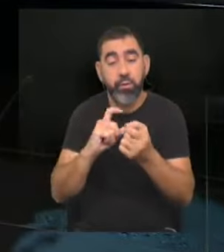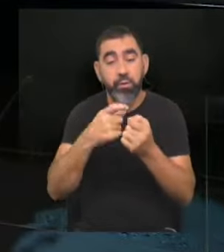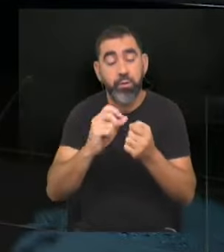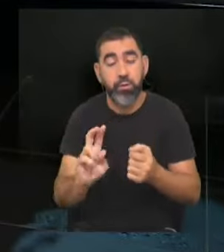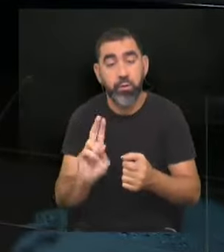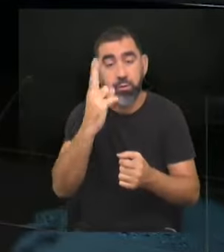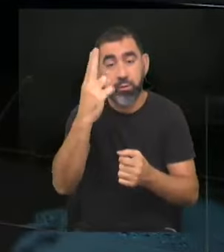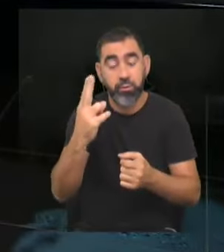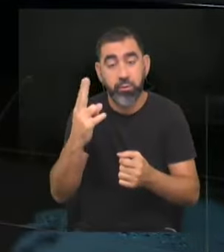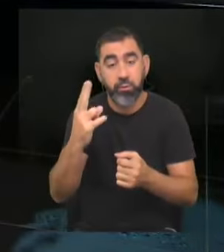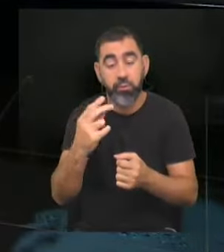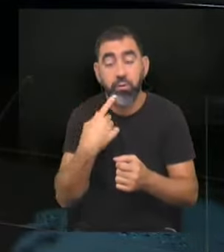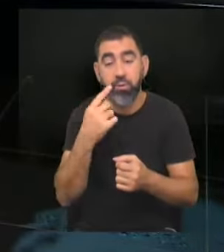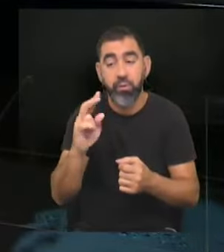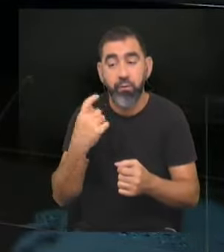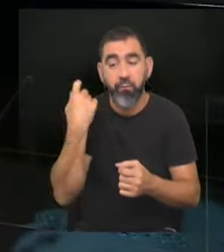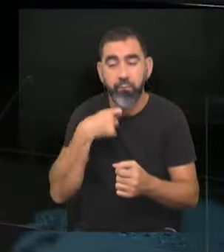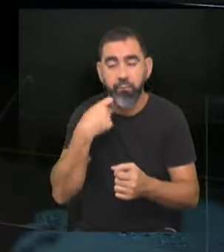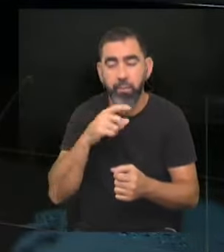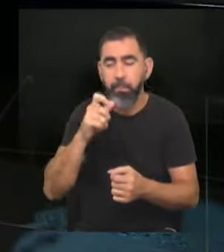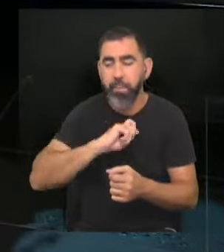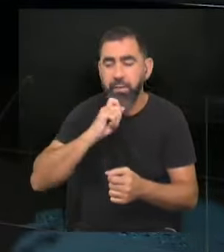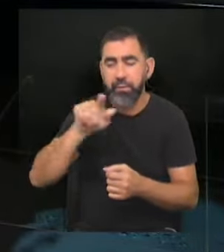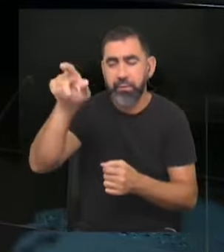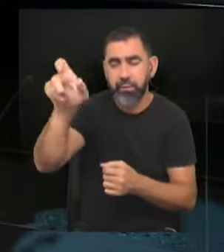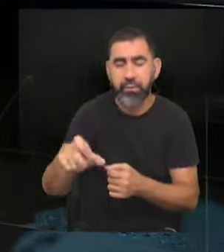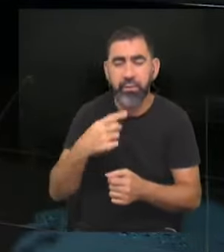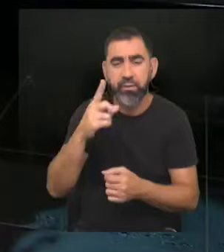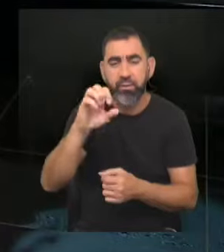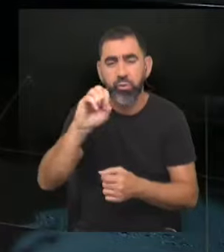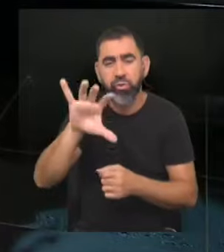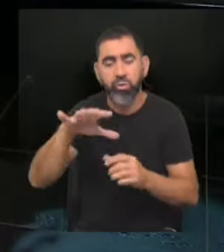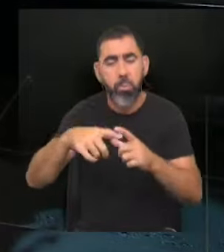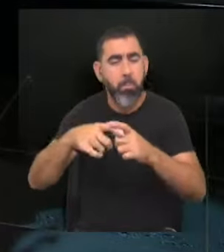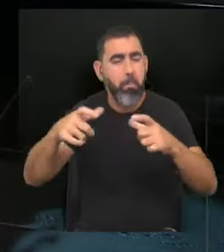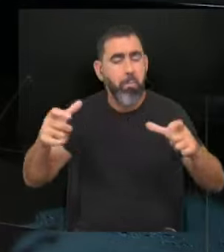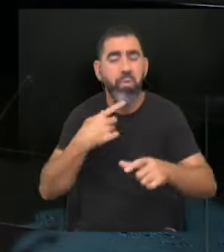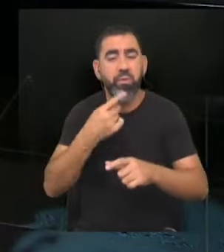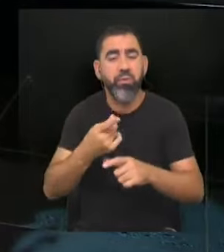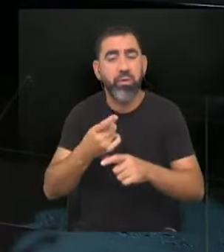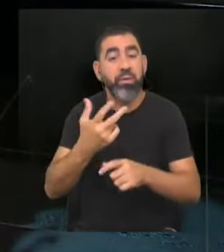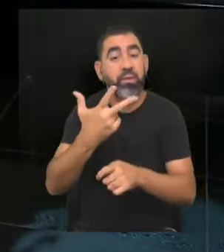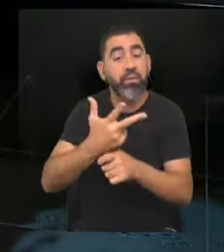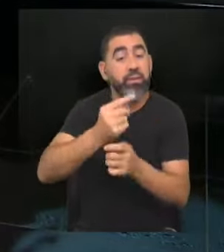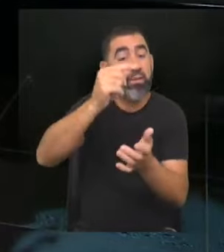del Uruguay dijo que si Prim y faltó a la verdad al señalar que el same 105 se expande cuando dijo que es una